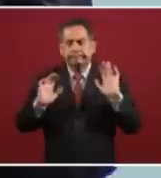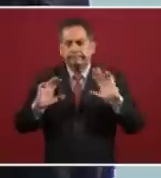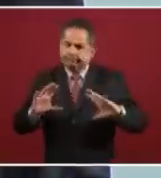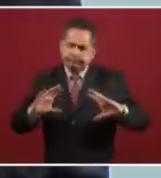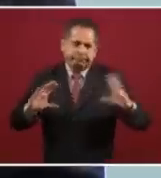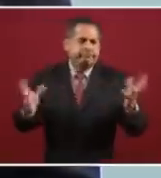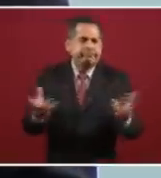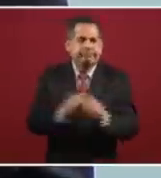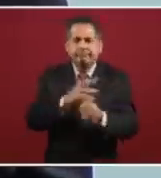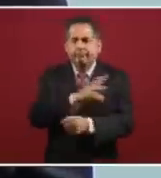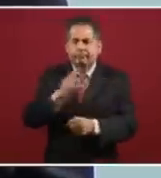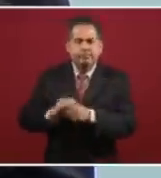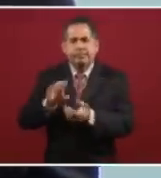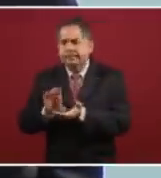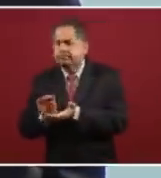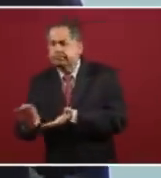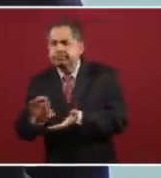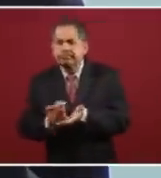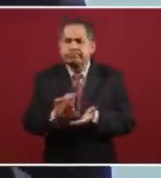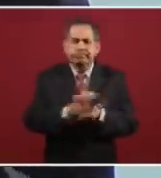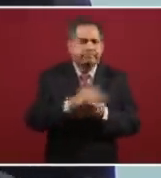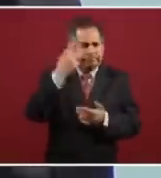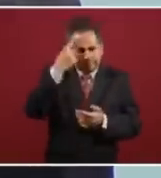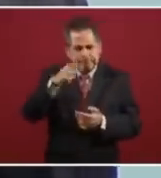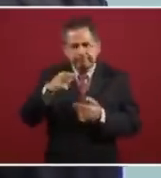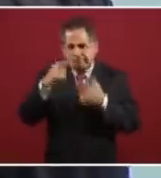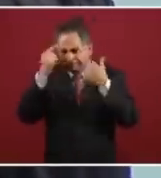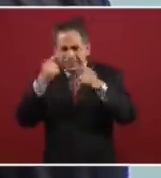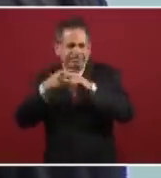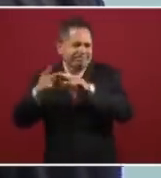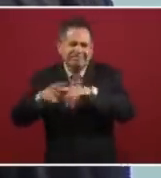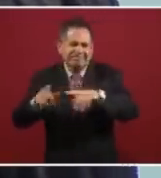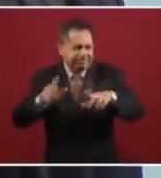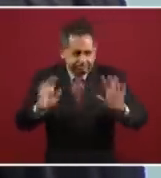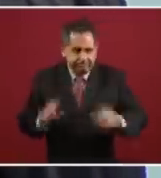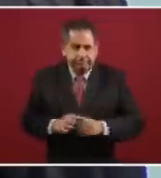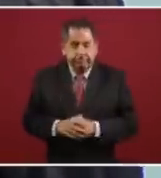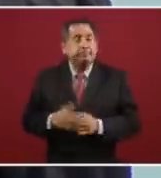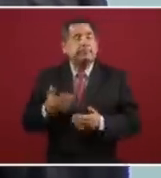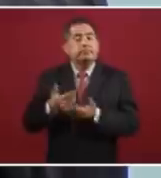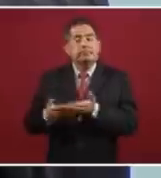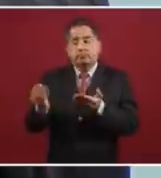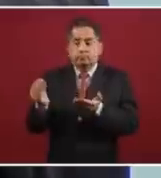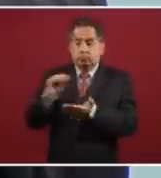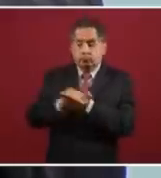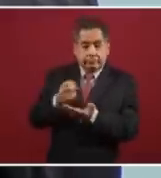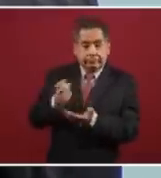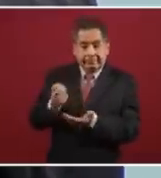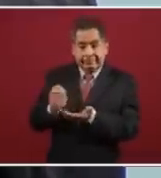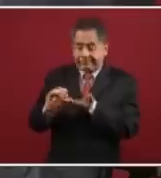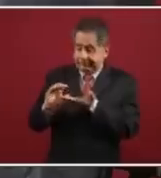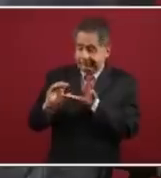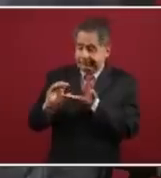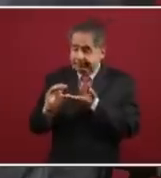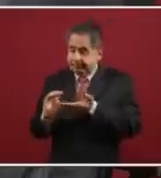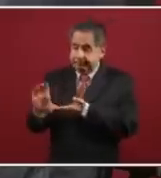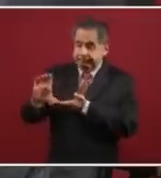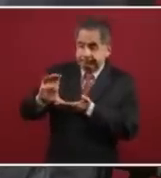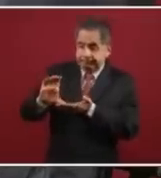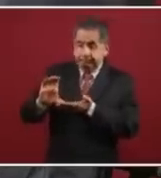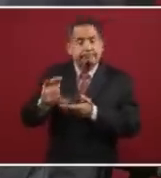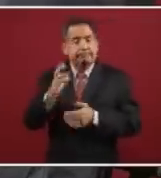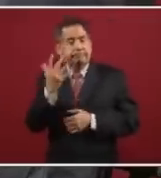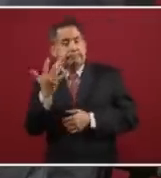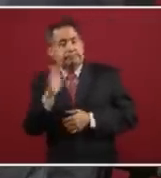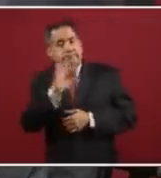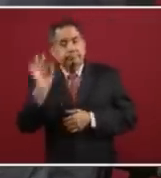hasta patrocinio de graduaciones. Ahora se va a incrementar ese fondo al